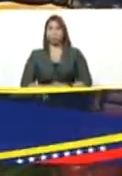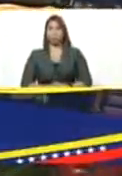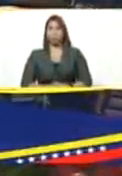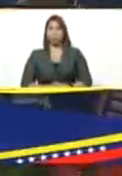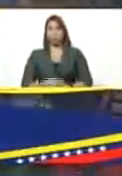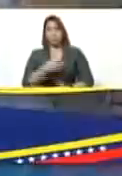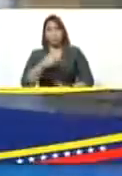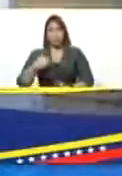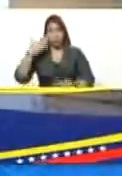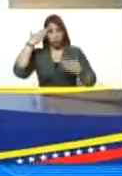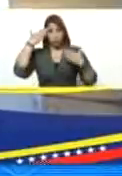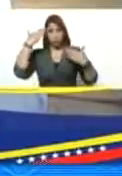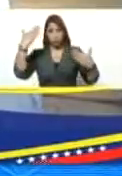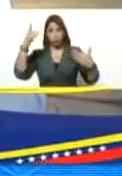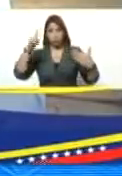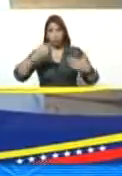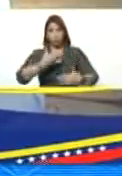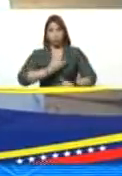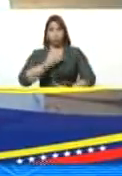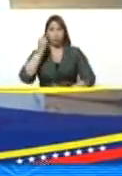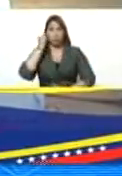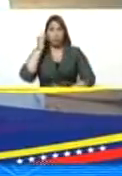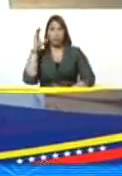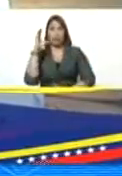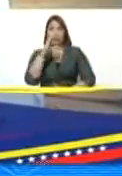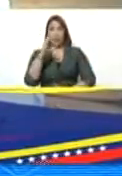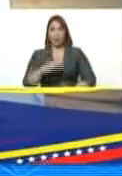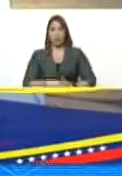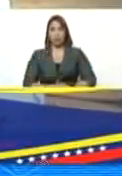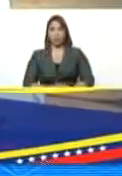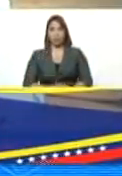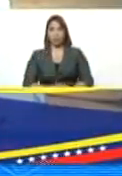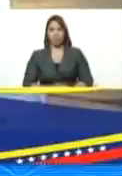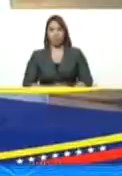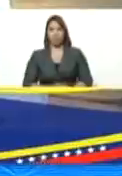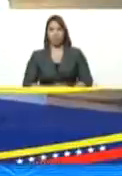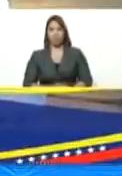Quiero saludar a la alcaldesa del Distrito Capital.